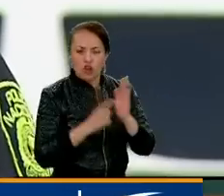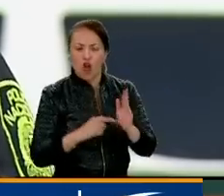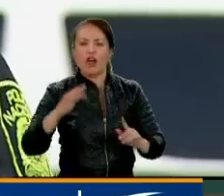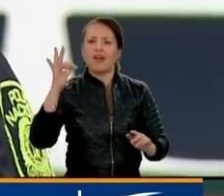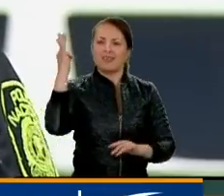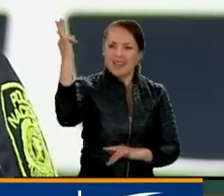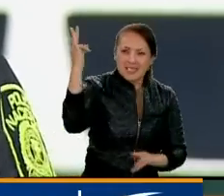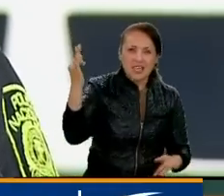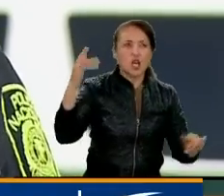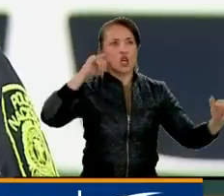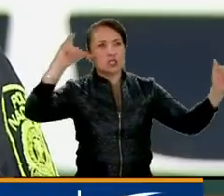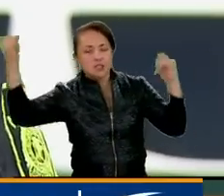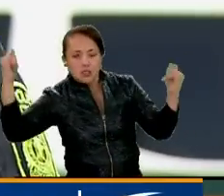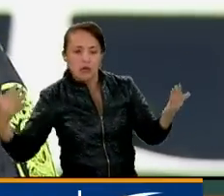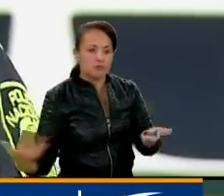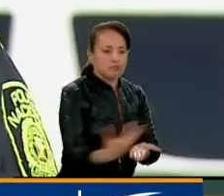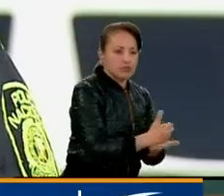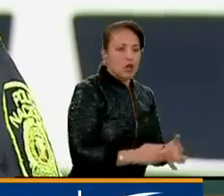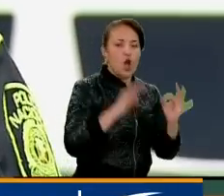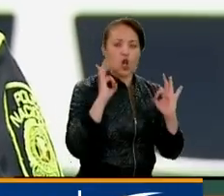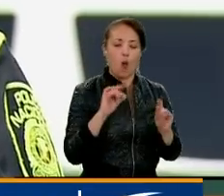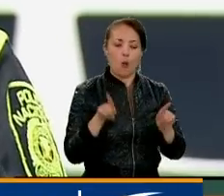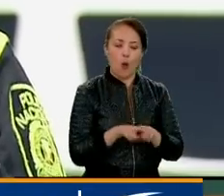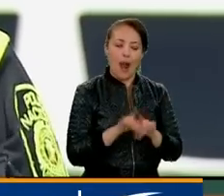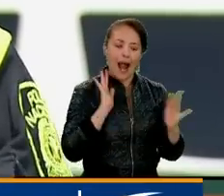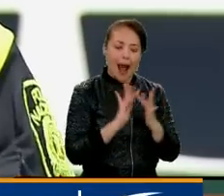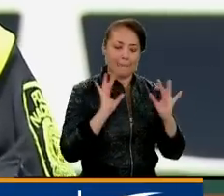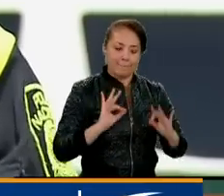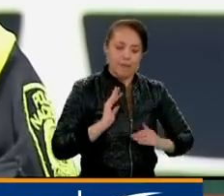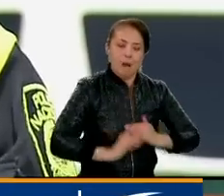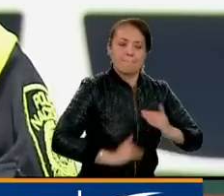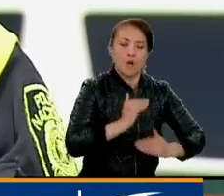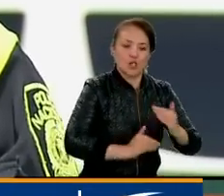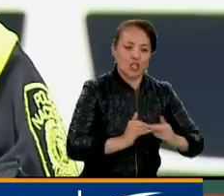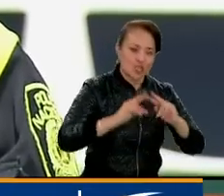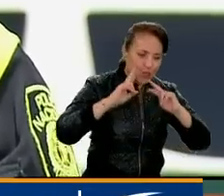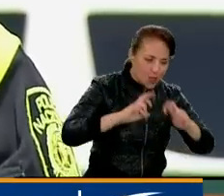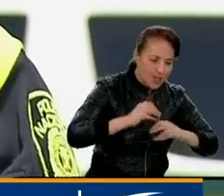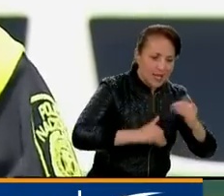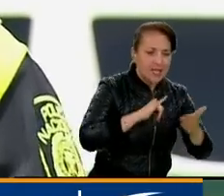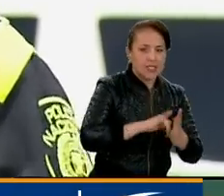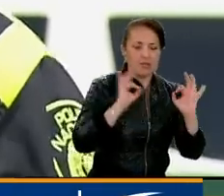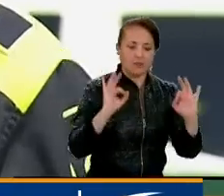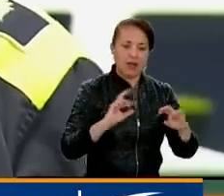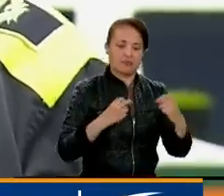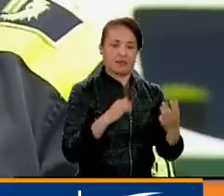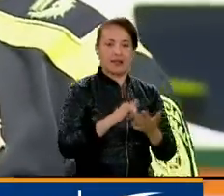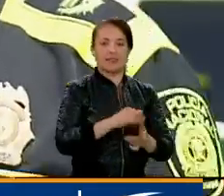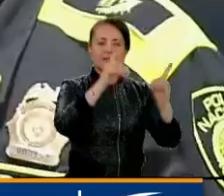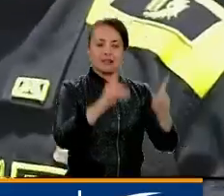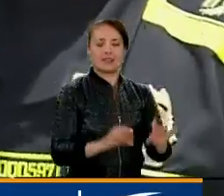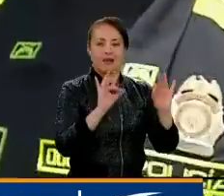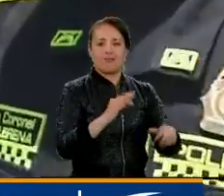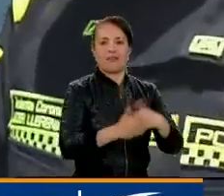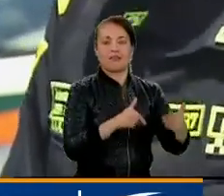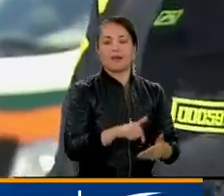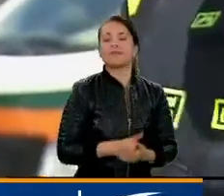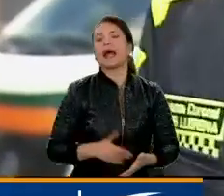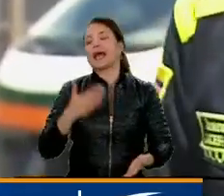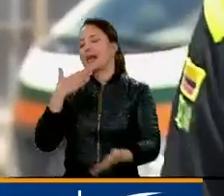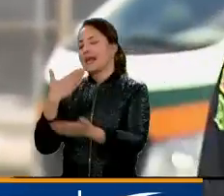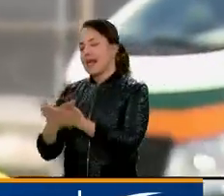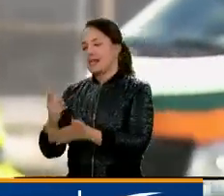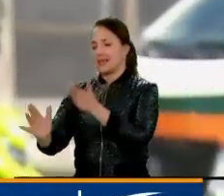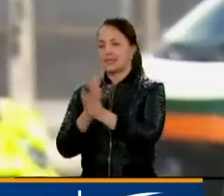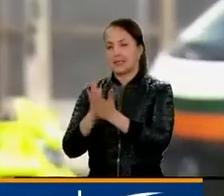pues garantizan el debido proceso y una buena actividad de en la audiencia pública. Gracias, coronel. Pues son las medidas que toman